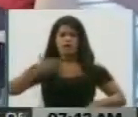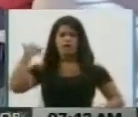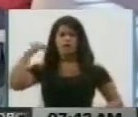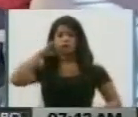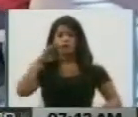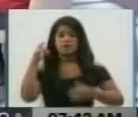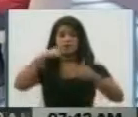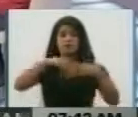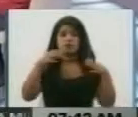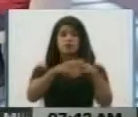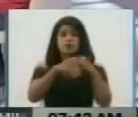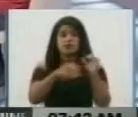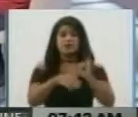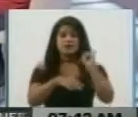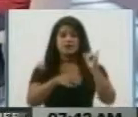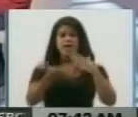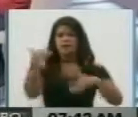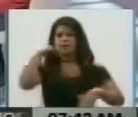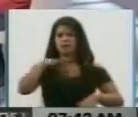de izquierda.